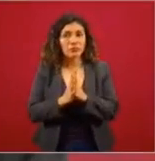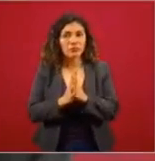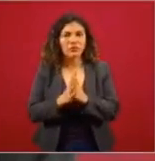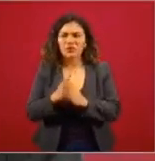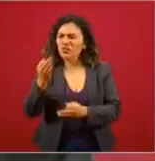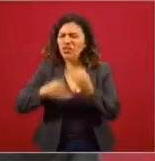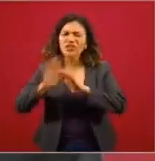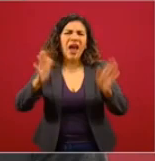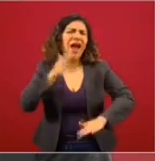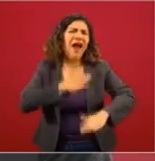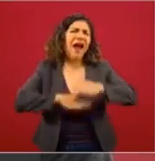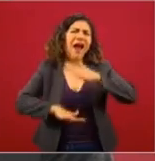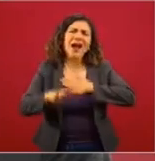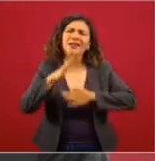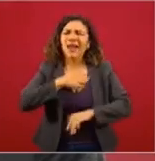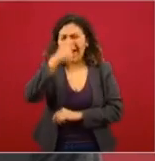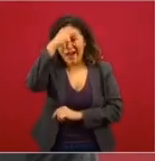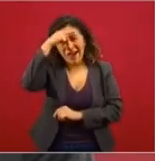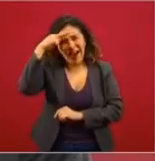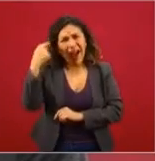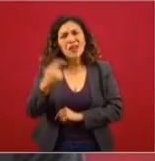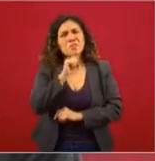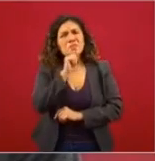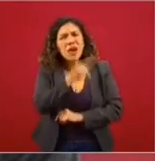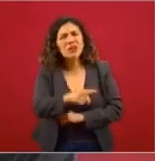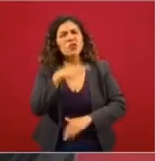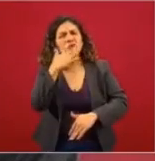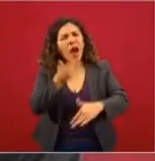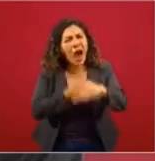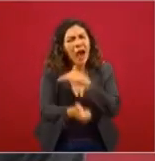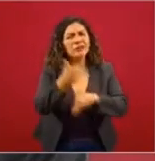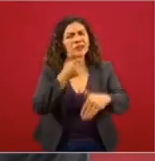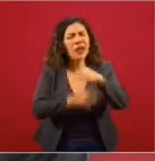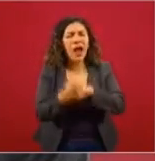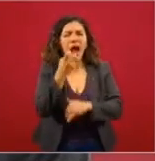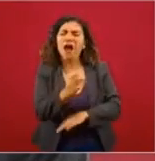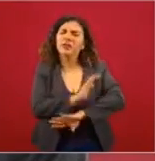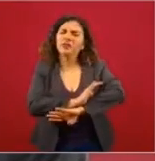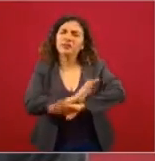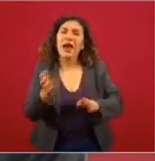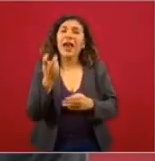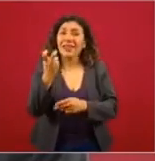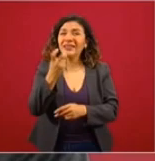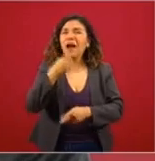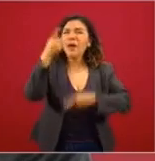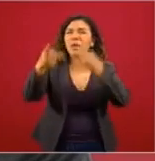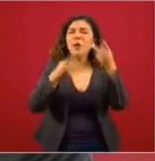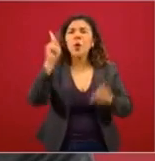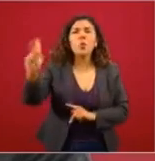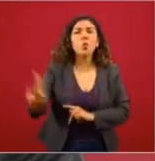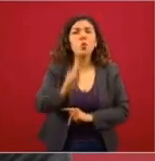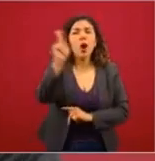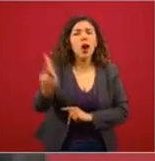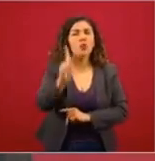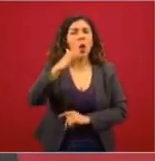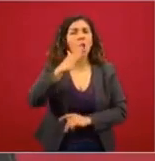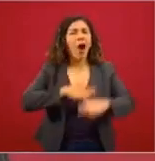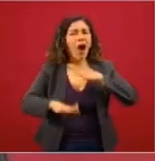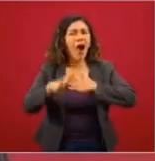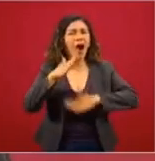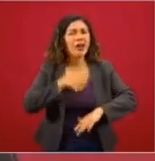harto de la corrupción. Eso que se coreaba, el pueblo se cansa